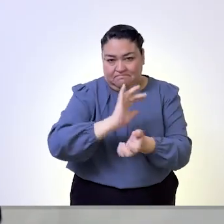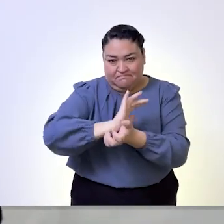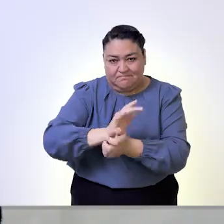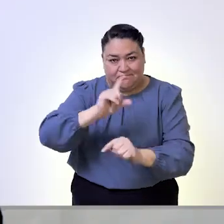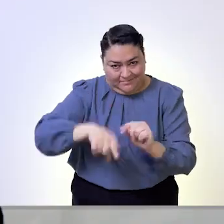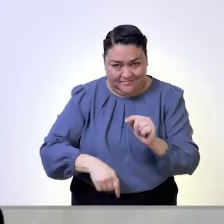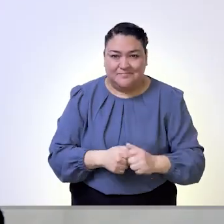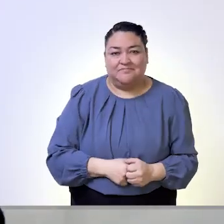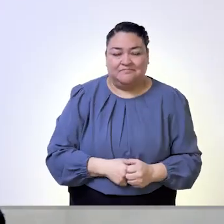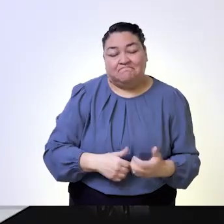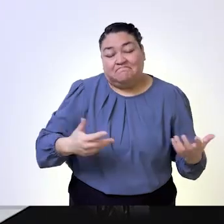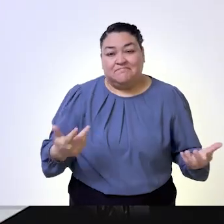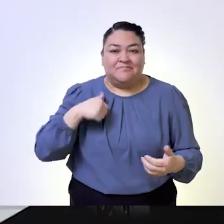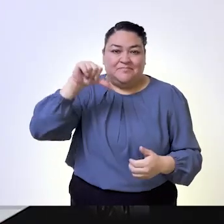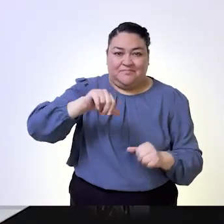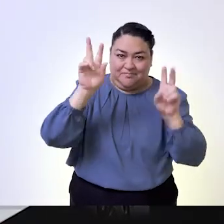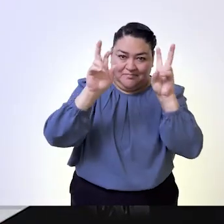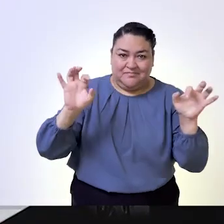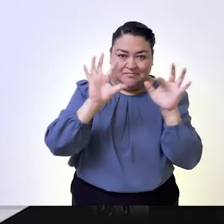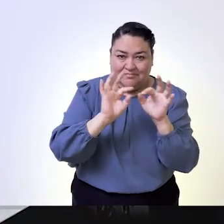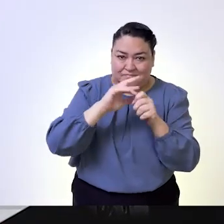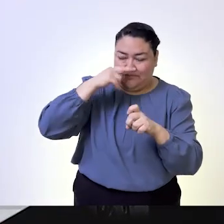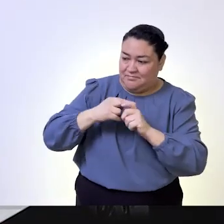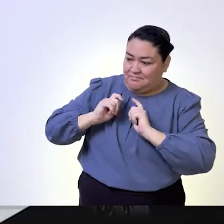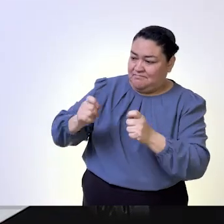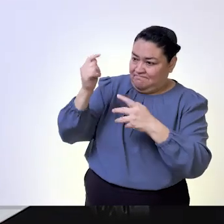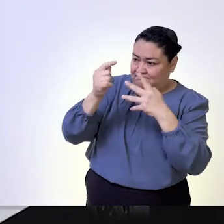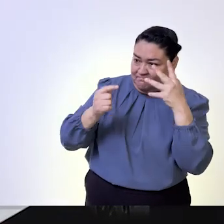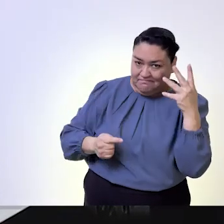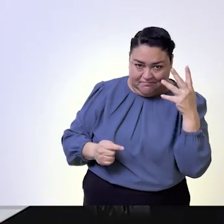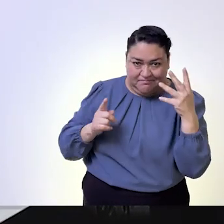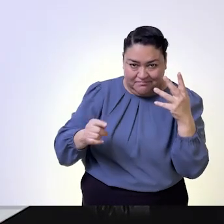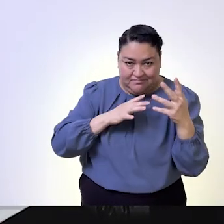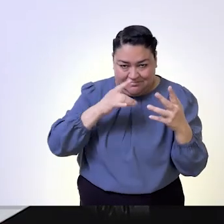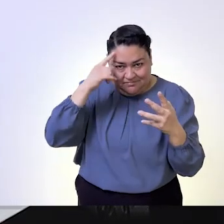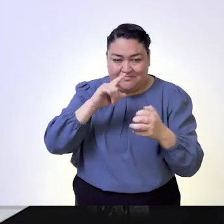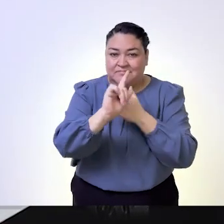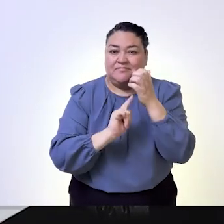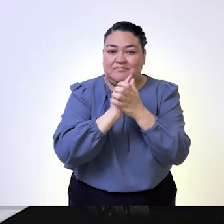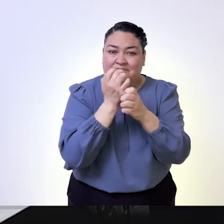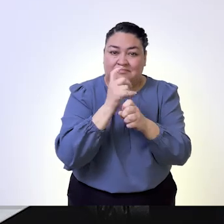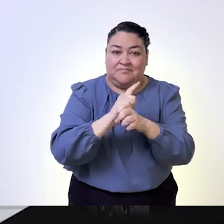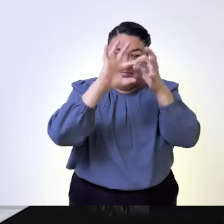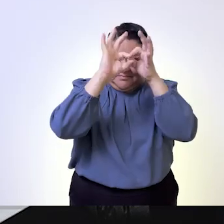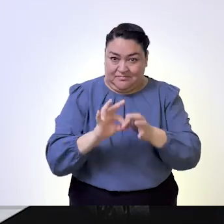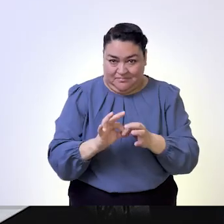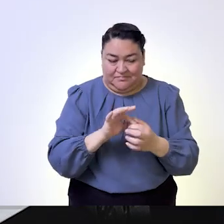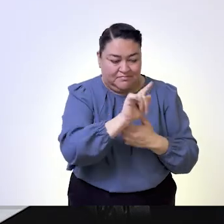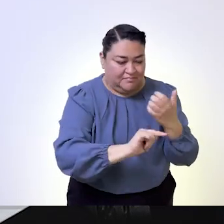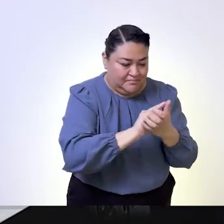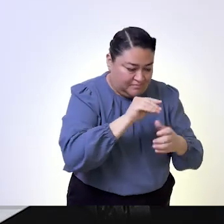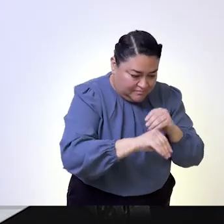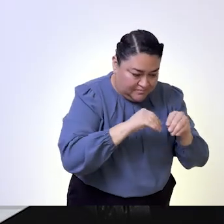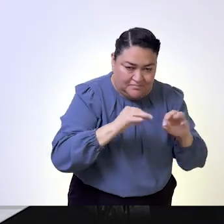Federal Antidiscriminatoria. Así que para hablar de estas atribuciones y en particular de la armonización